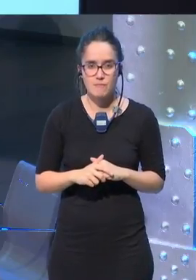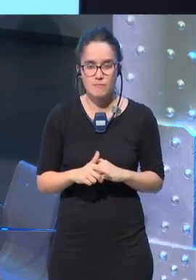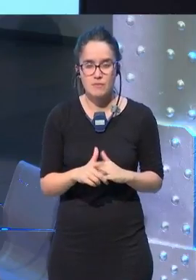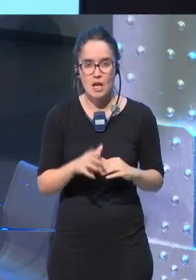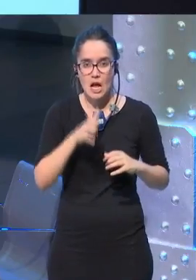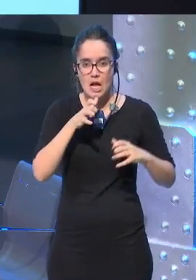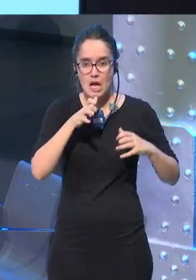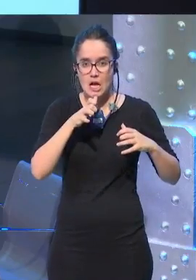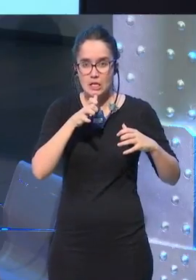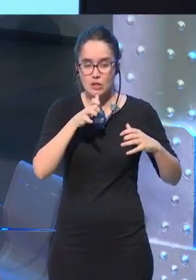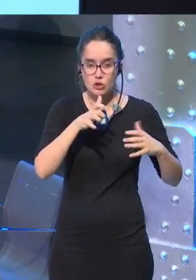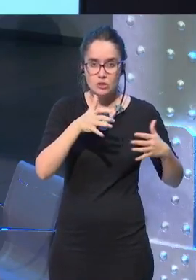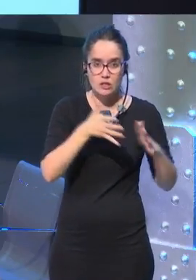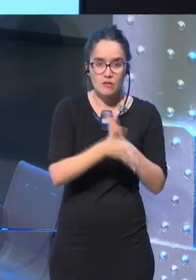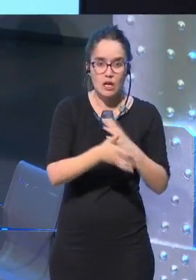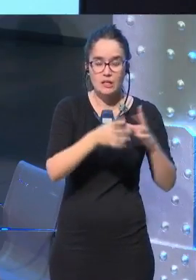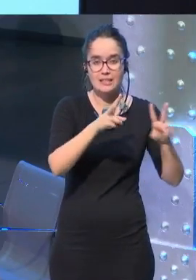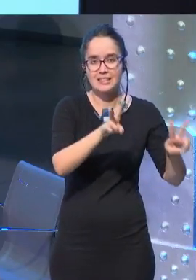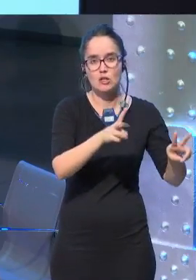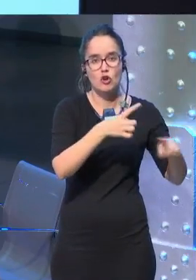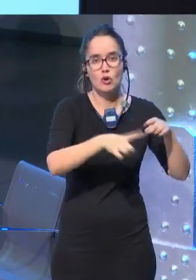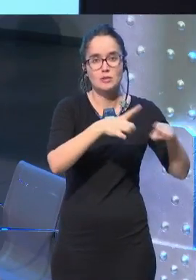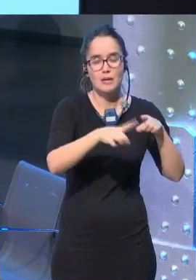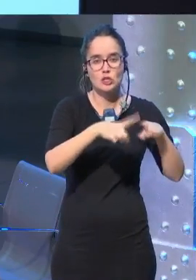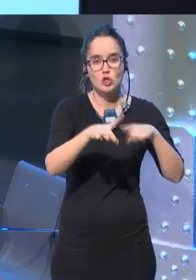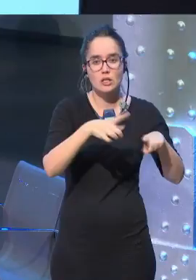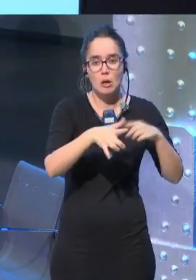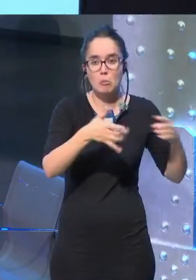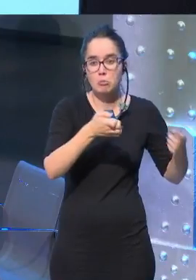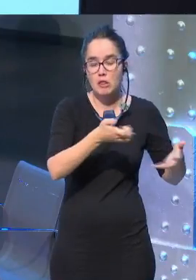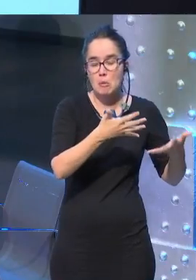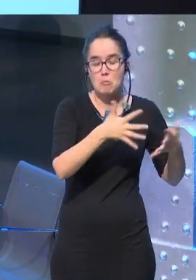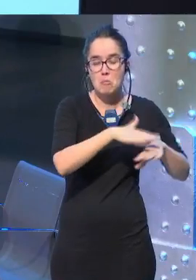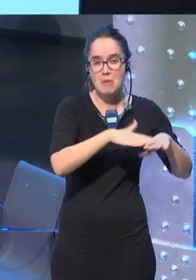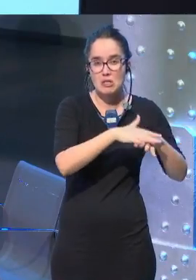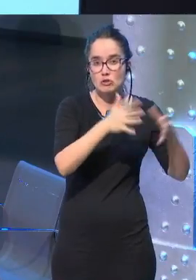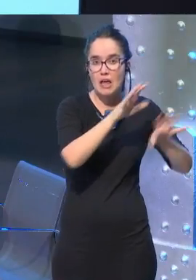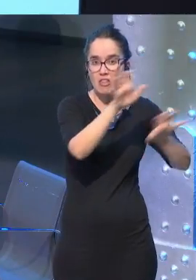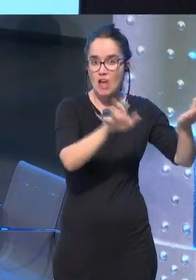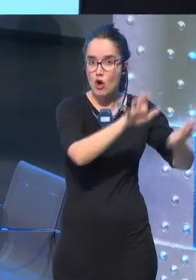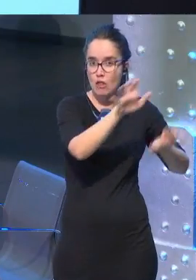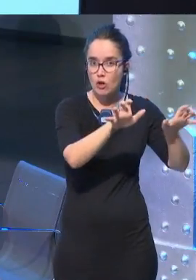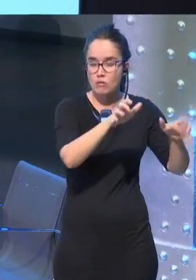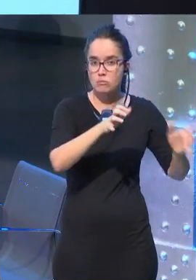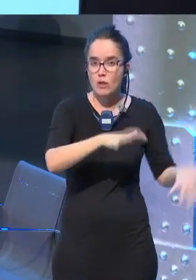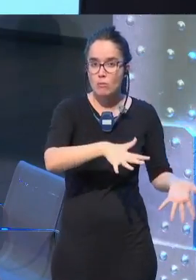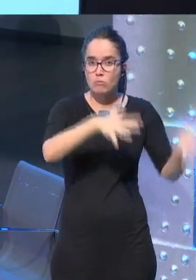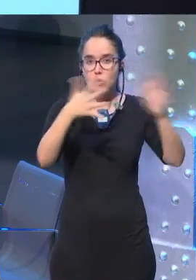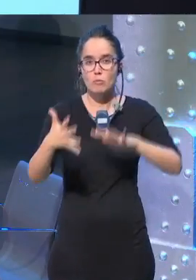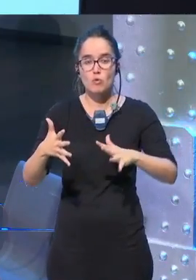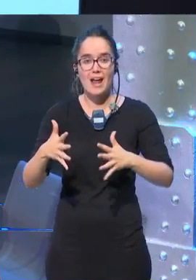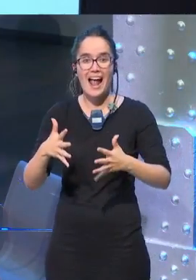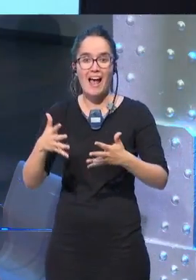vamos a pasar de de aspectos que podrían ser simplemente ornamentales a darle un aspecto